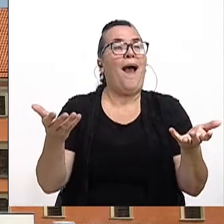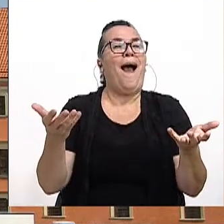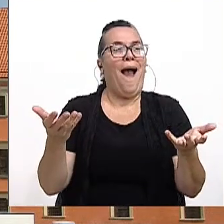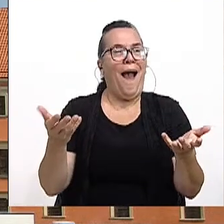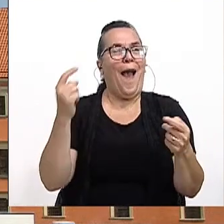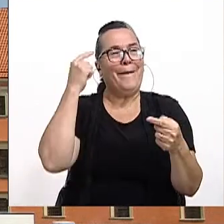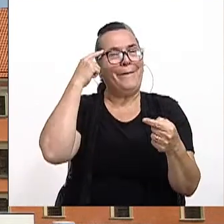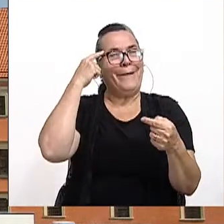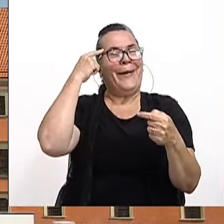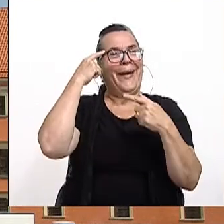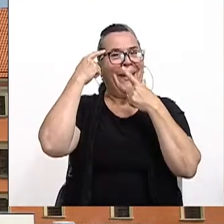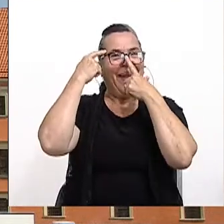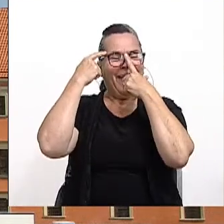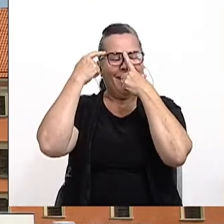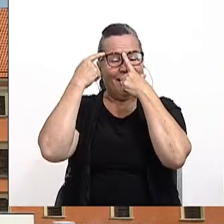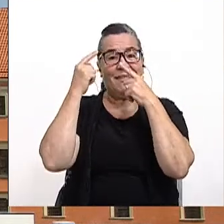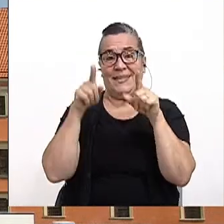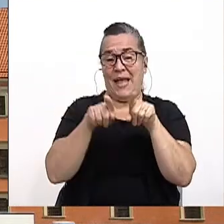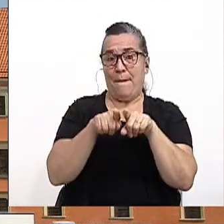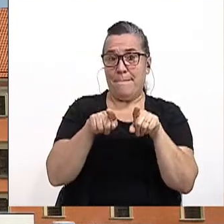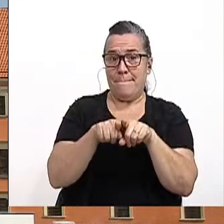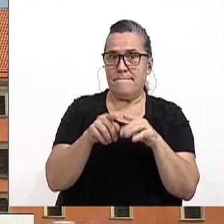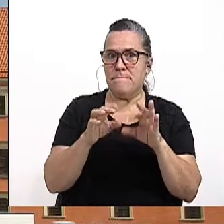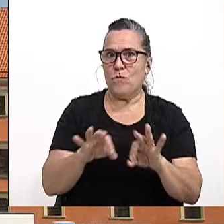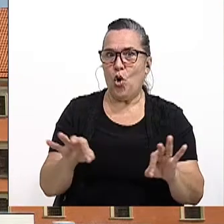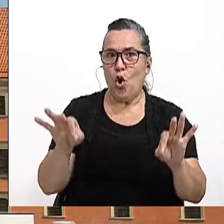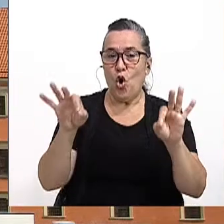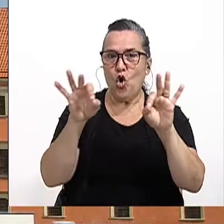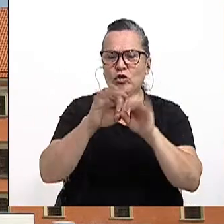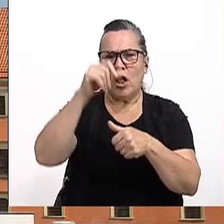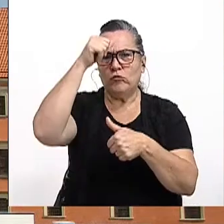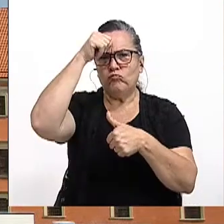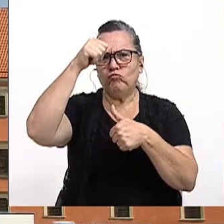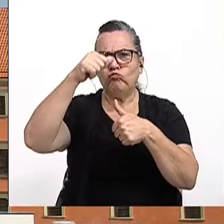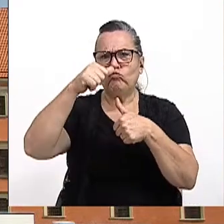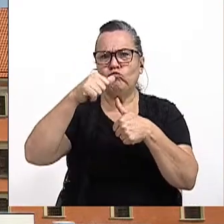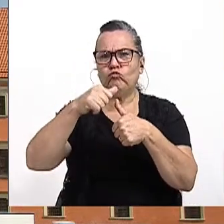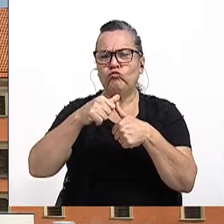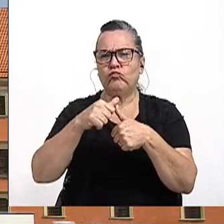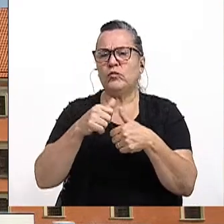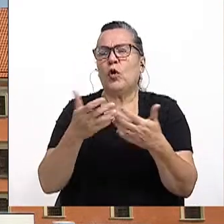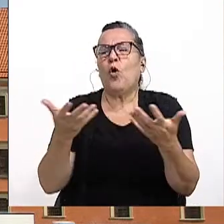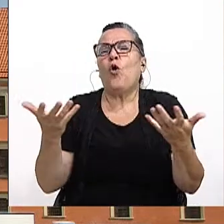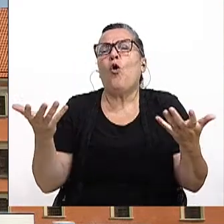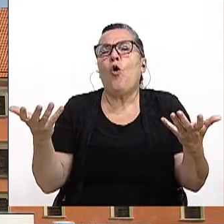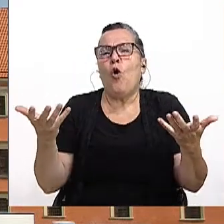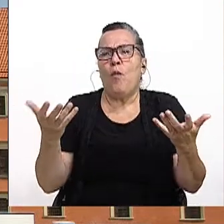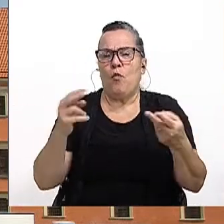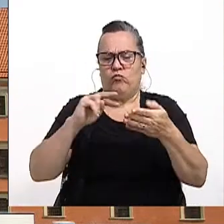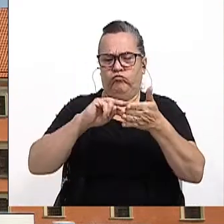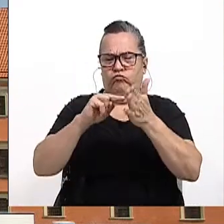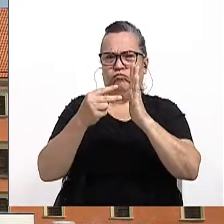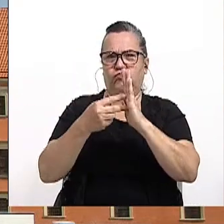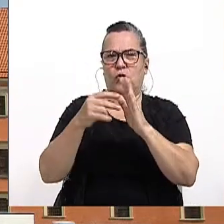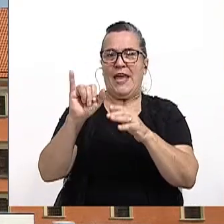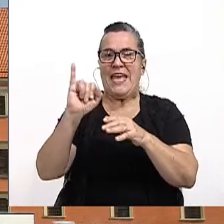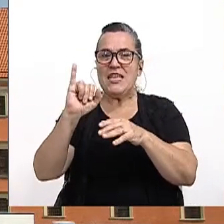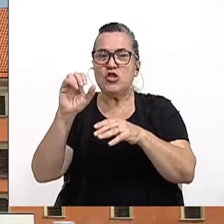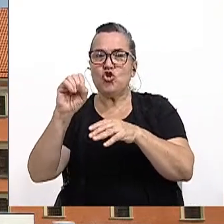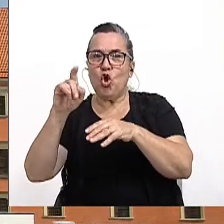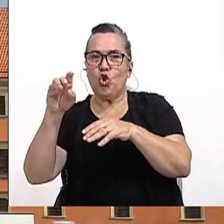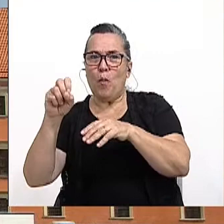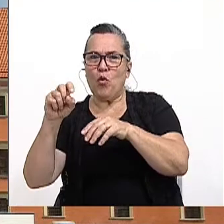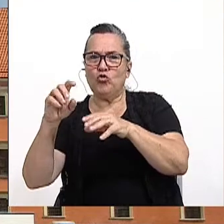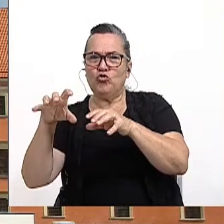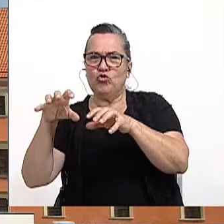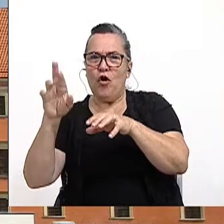Vayan pensando. También es importante recordar cómo definir esos isótopos radiactivos. ¿Cómo